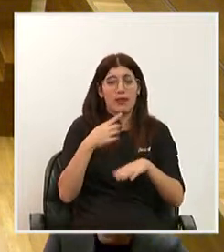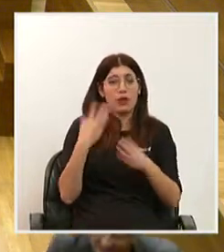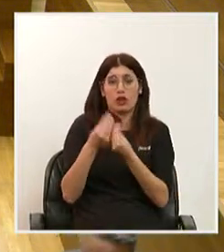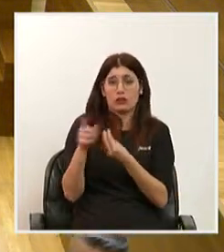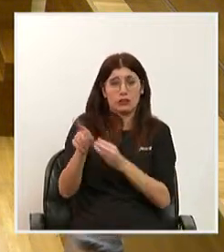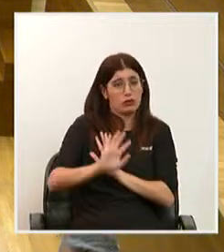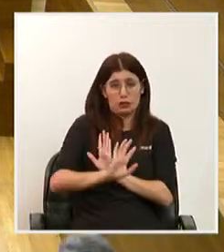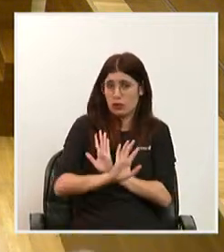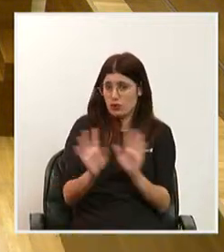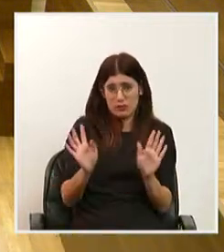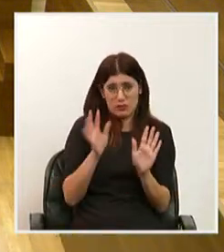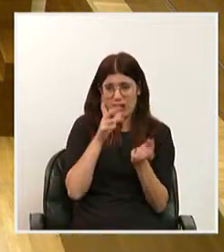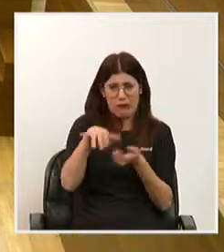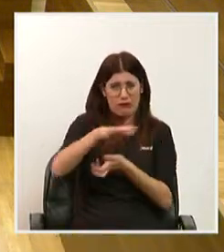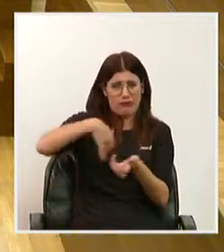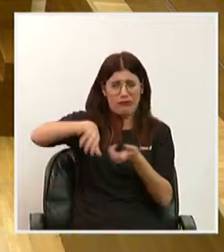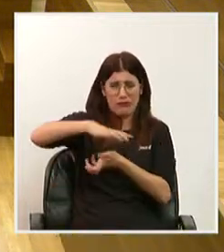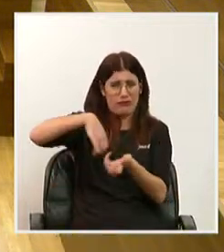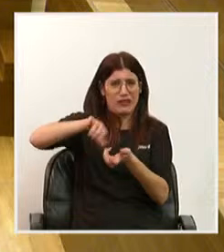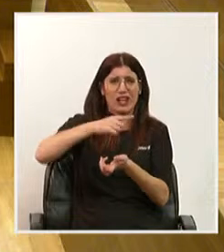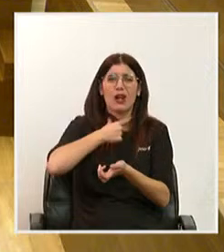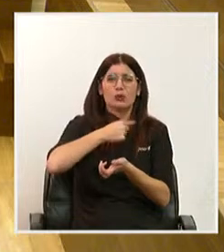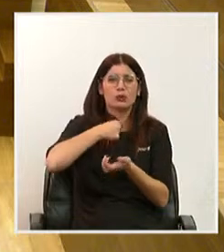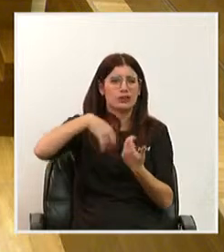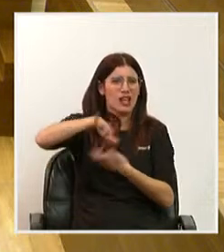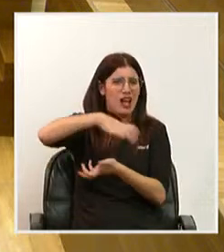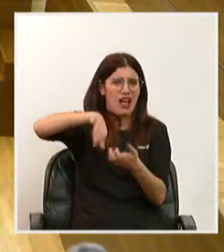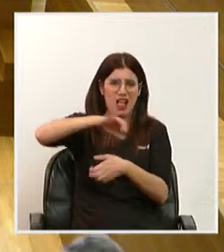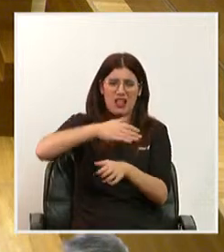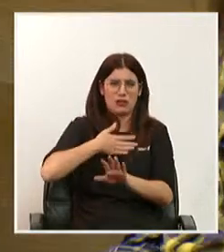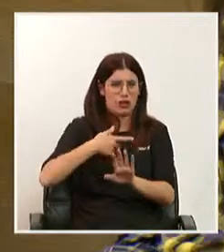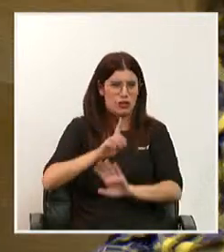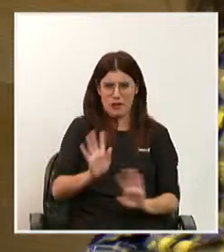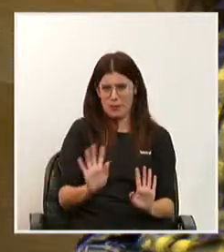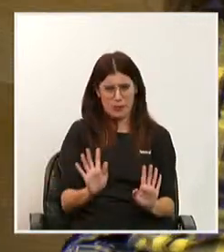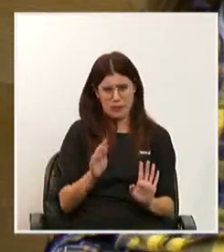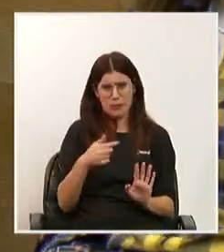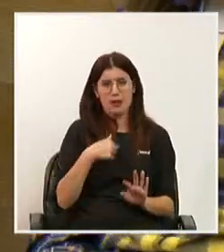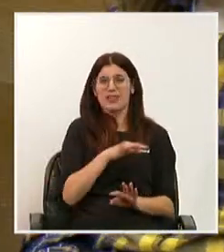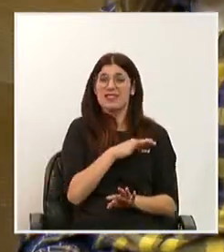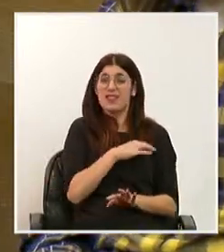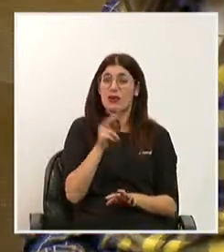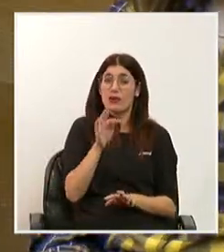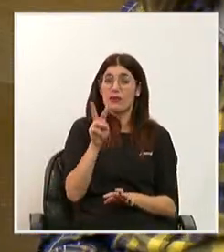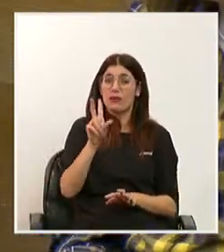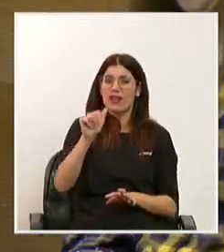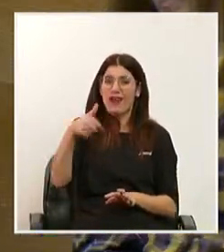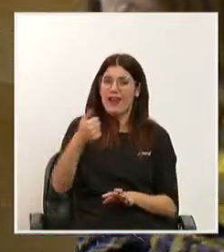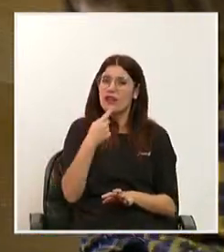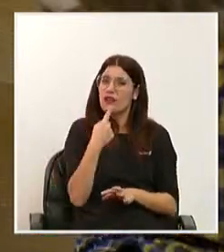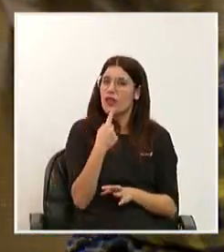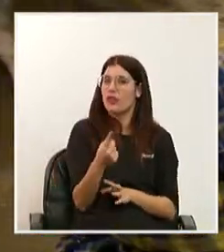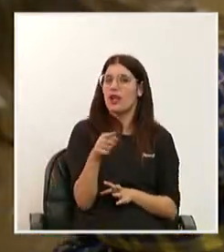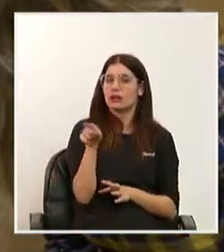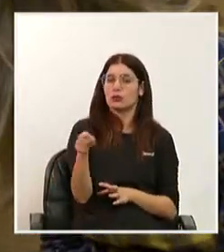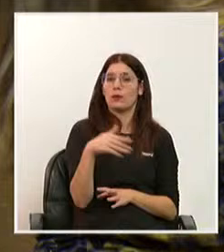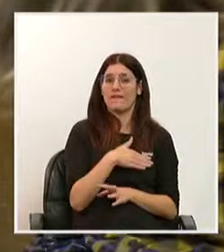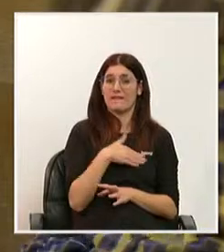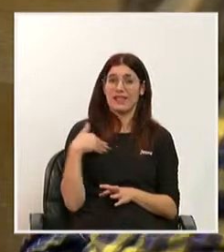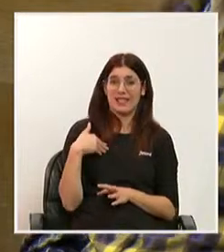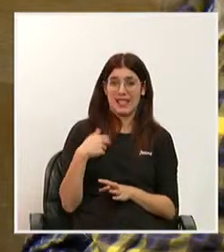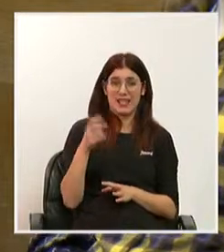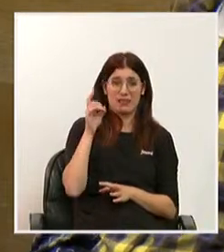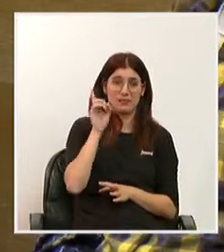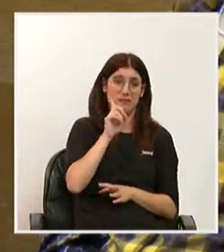en ese barro que tanto le gusta a usted señor puana Yo le decía que usted quiere reescribir la